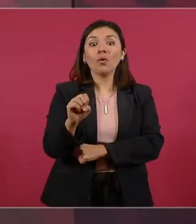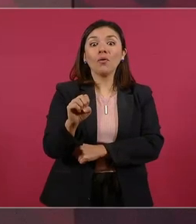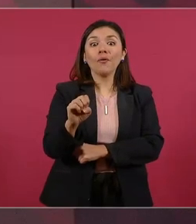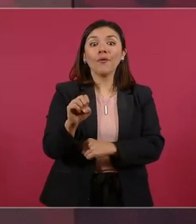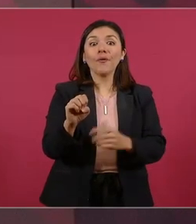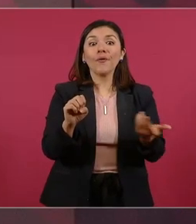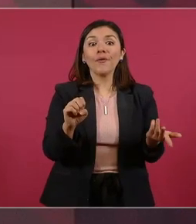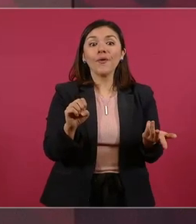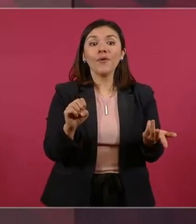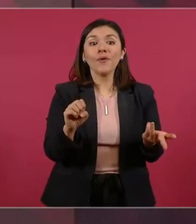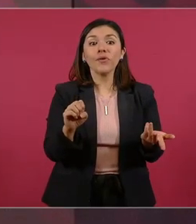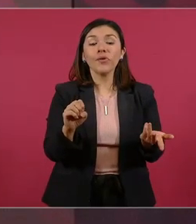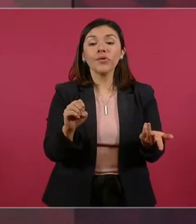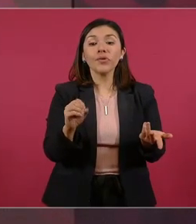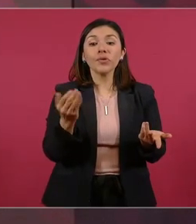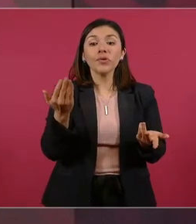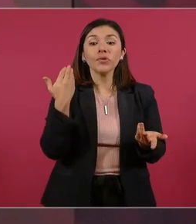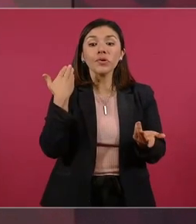cuando